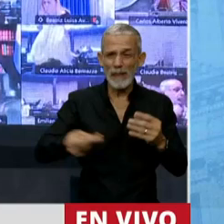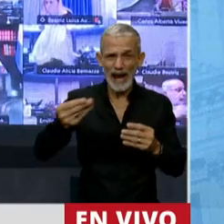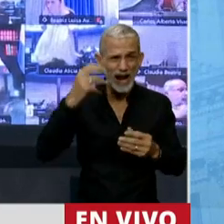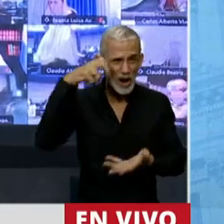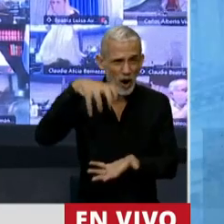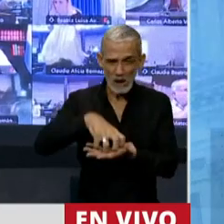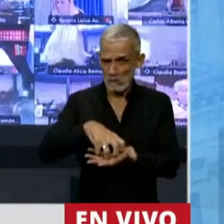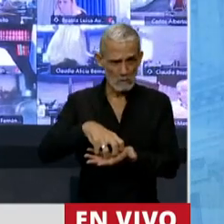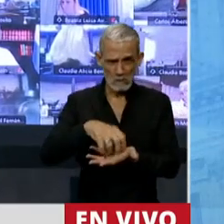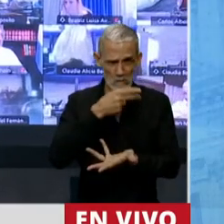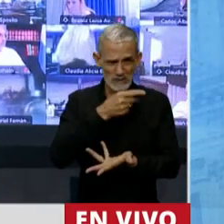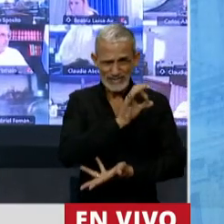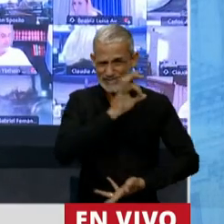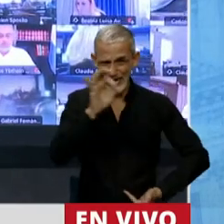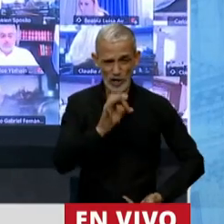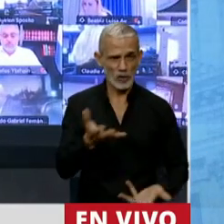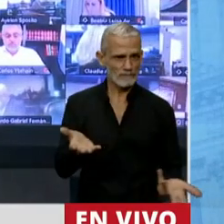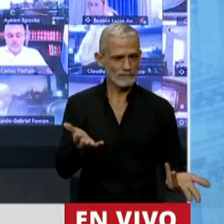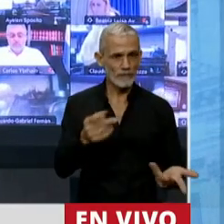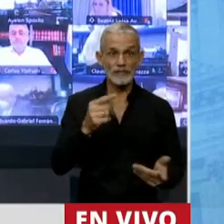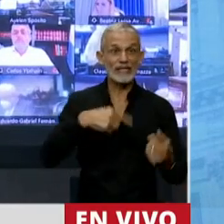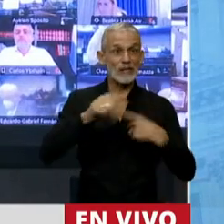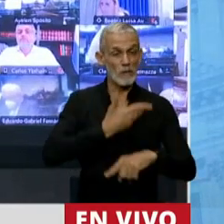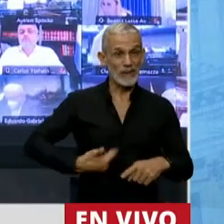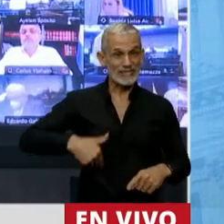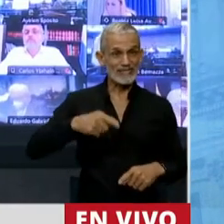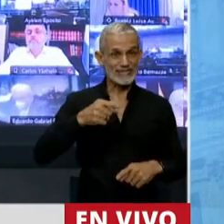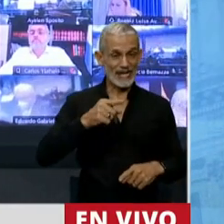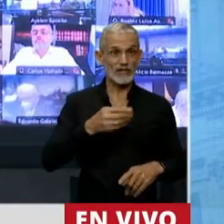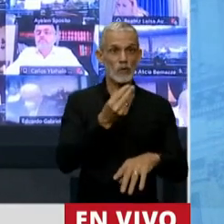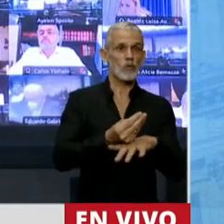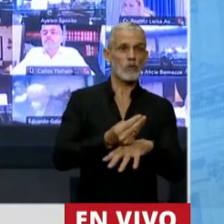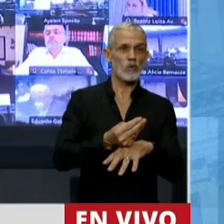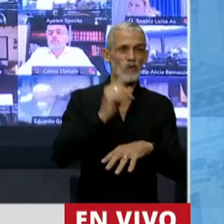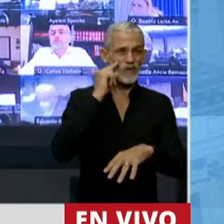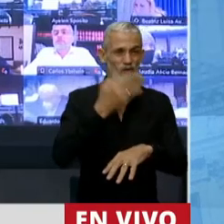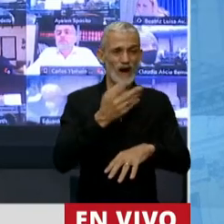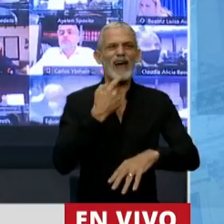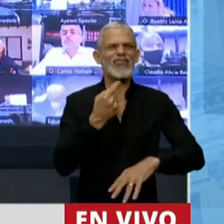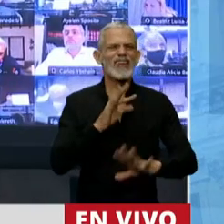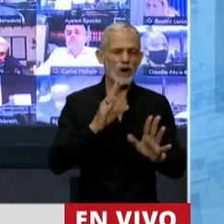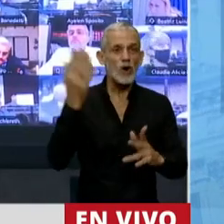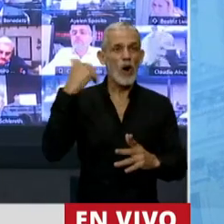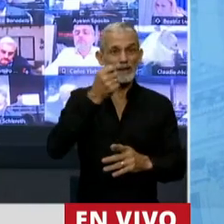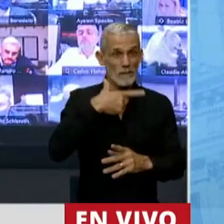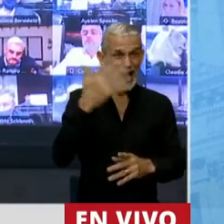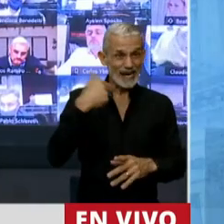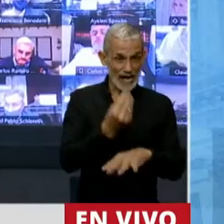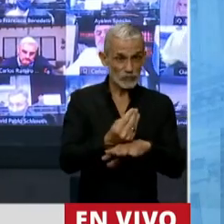puerta de este Congreso Nacional, mientras el presidente al momento de asumir en ese momento dijo que no iba a ir al Fondo Monetario